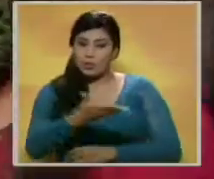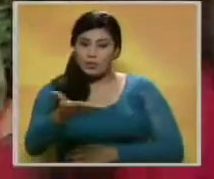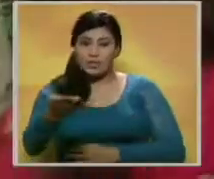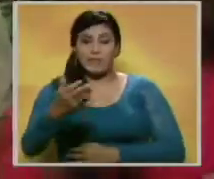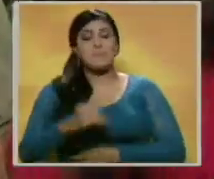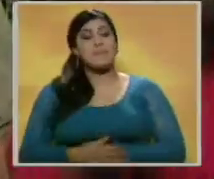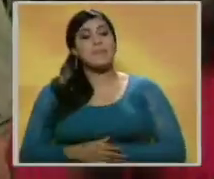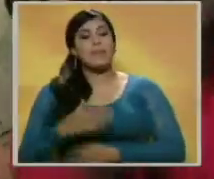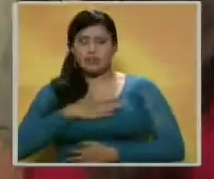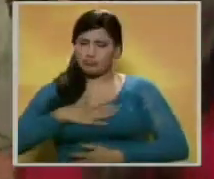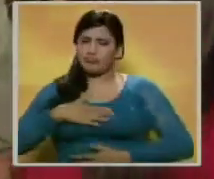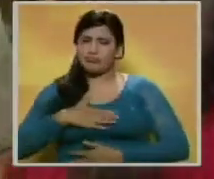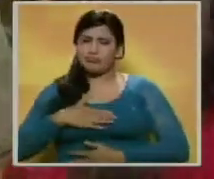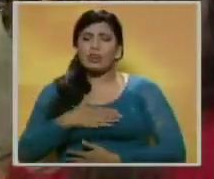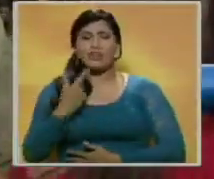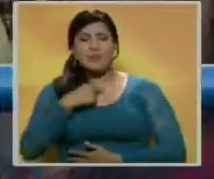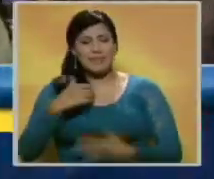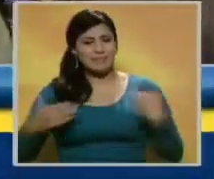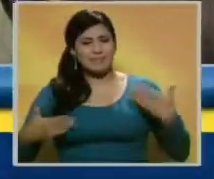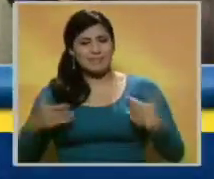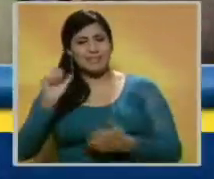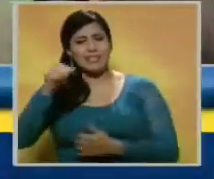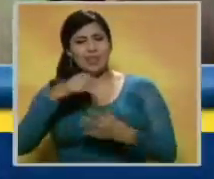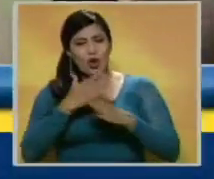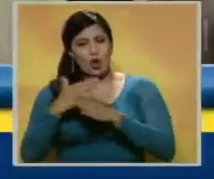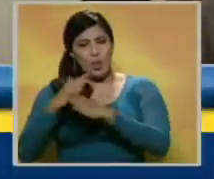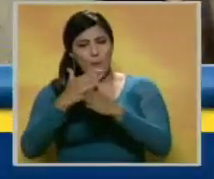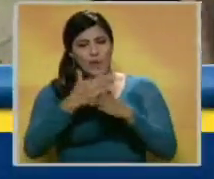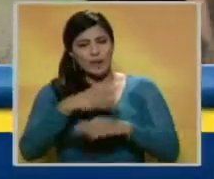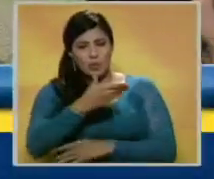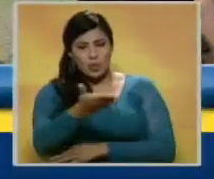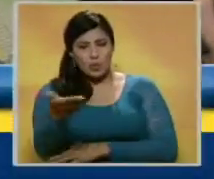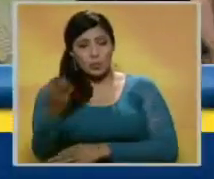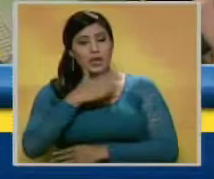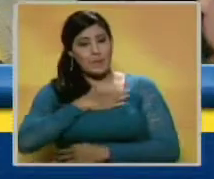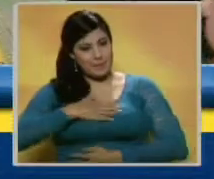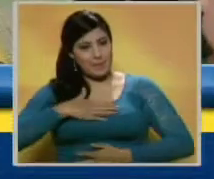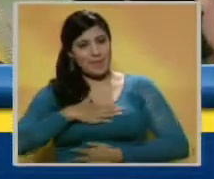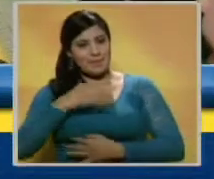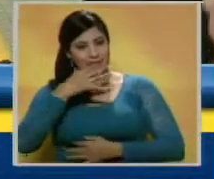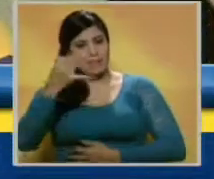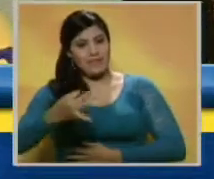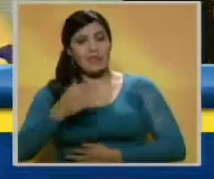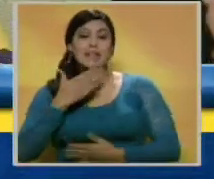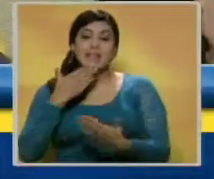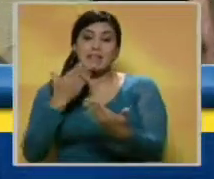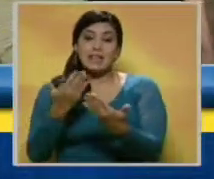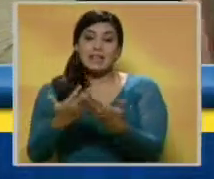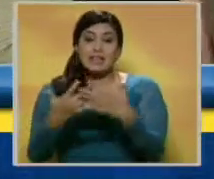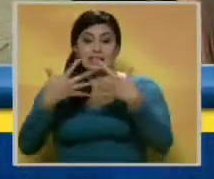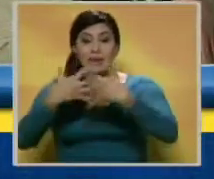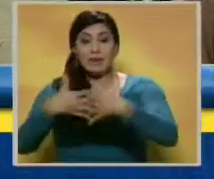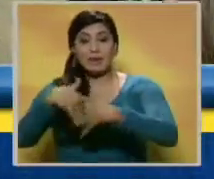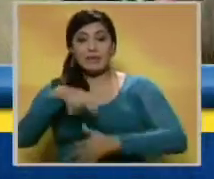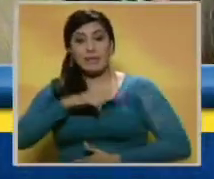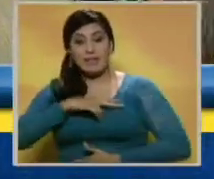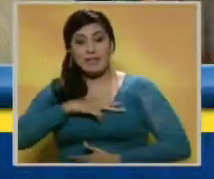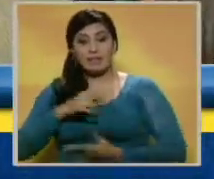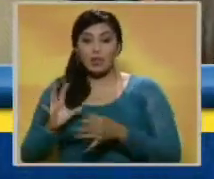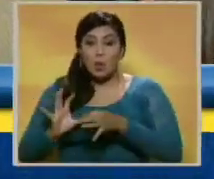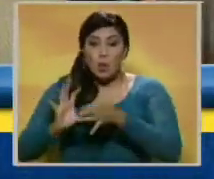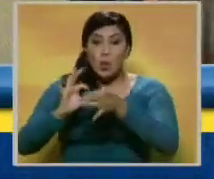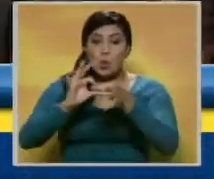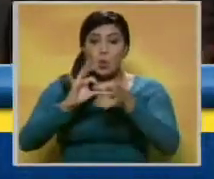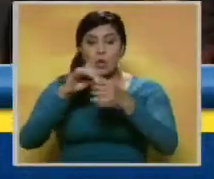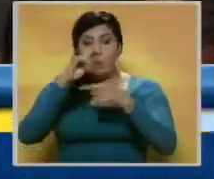ustedes. De verdad que estoy muy contento de compartir con todos ustedes. Para mí es un placer, de verdad. Y le doy las gracias a la empresa que nos une a nosotros